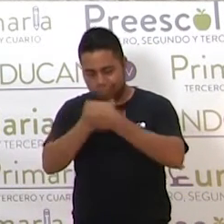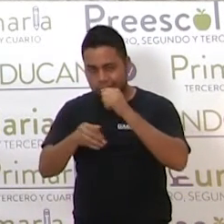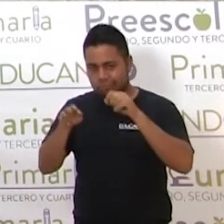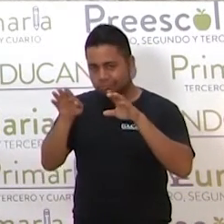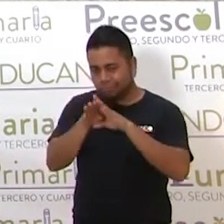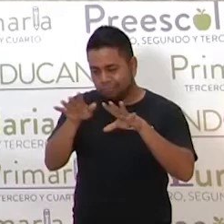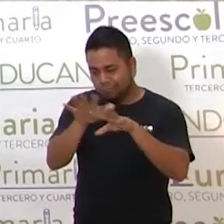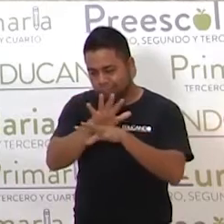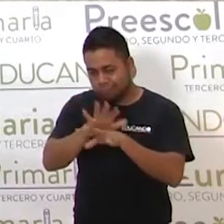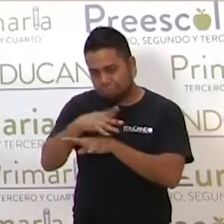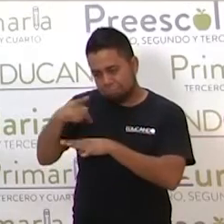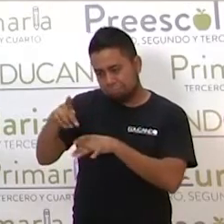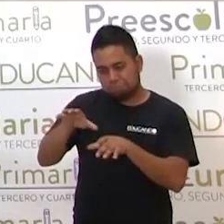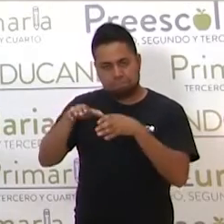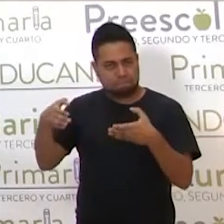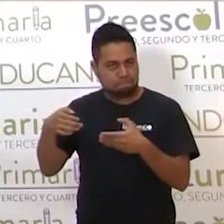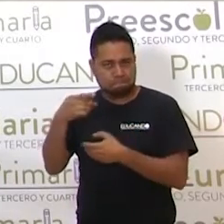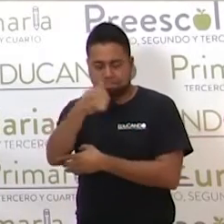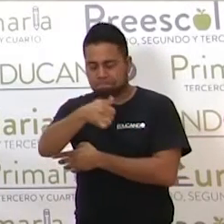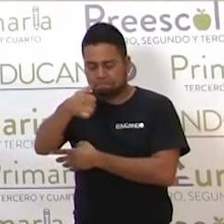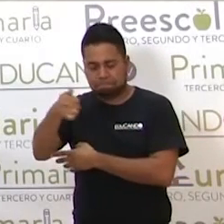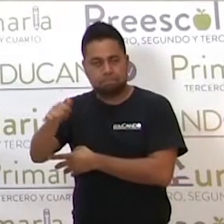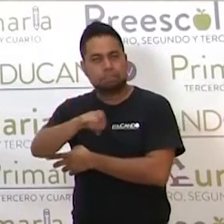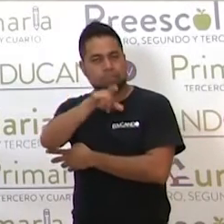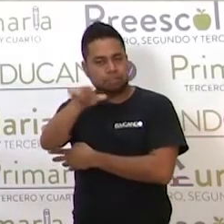sus propios cuentos.